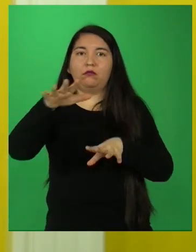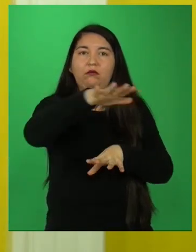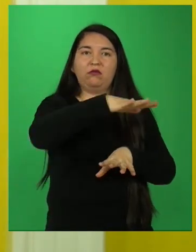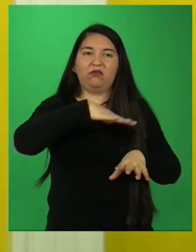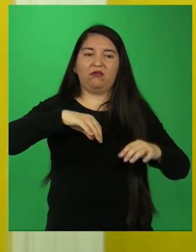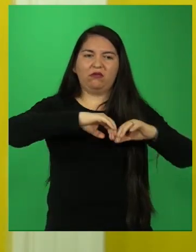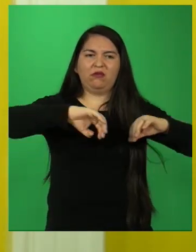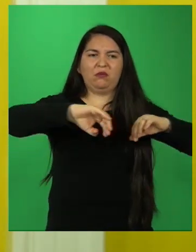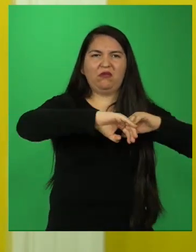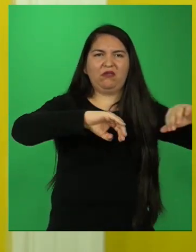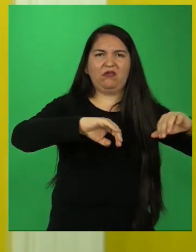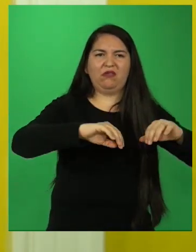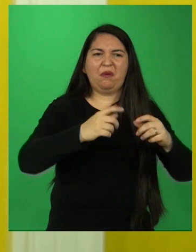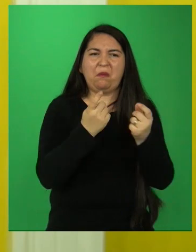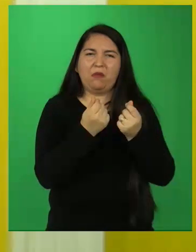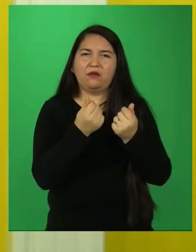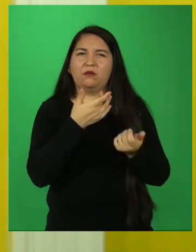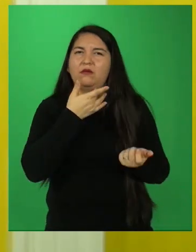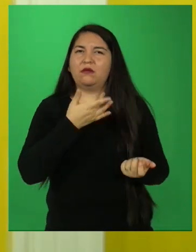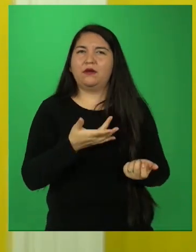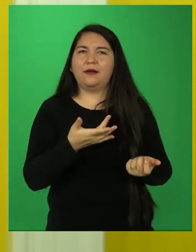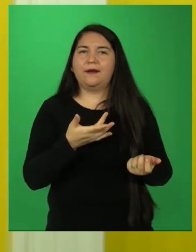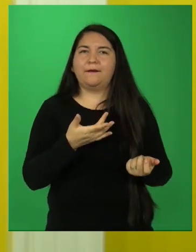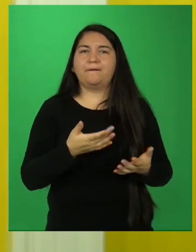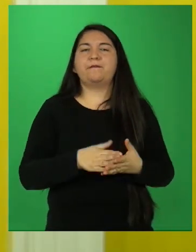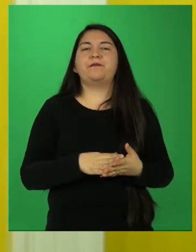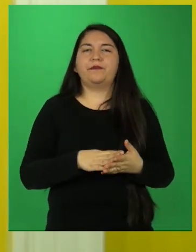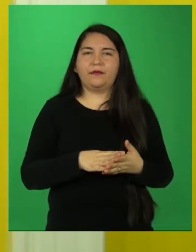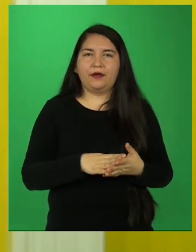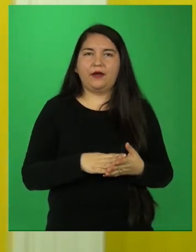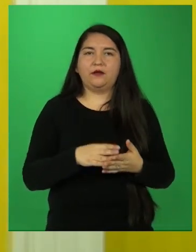separada. ¿Por qué son tan parecidos? Y ahí es donde el